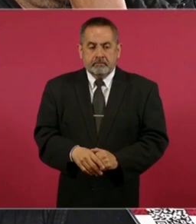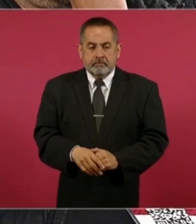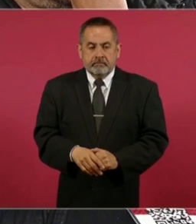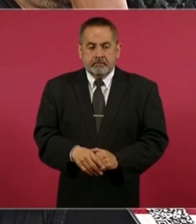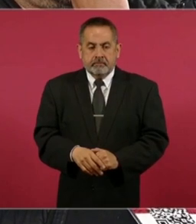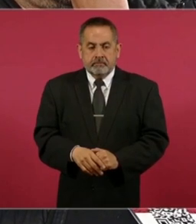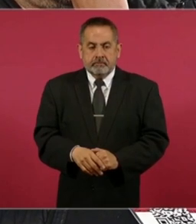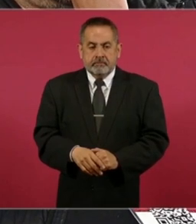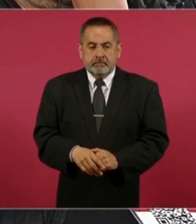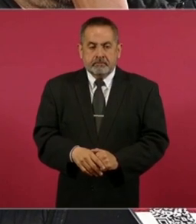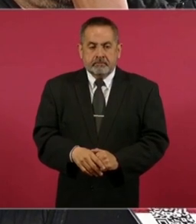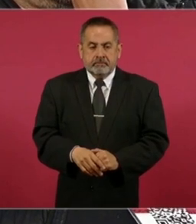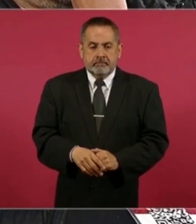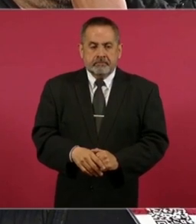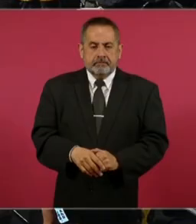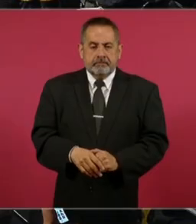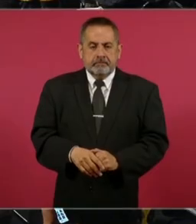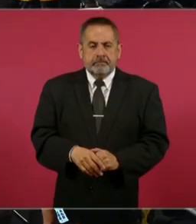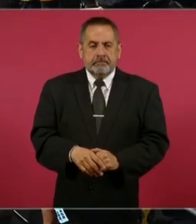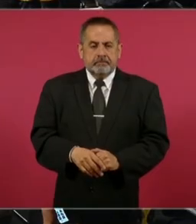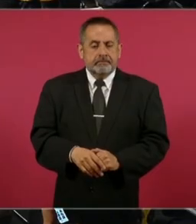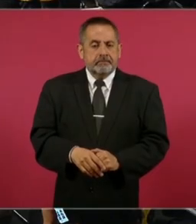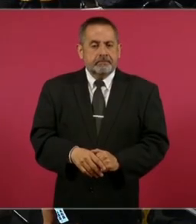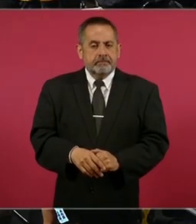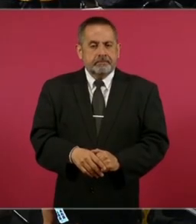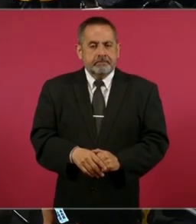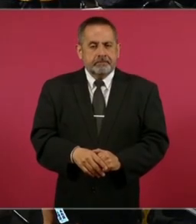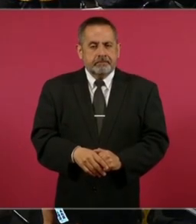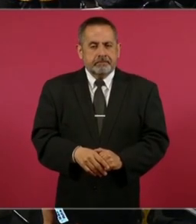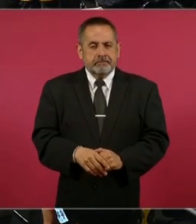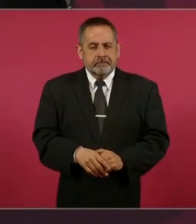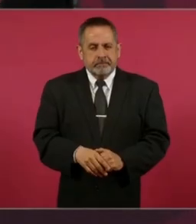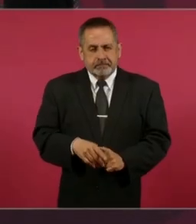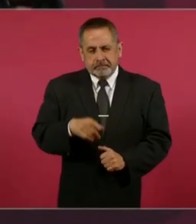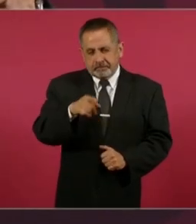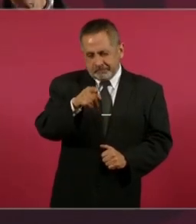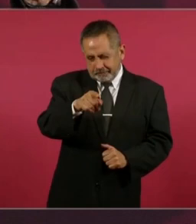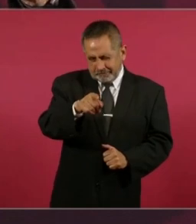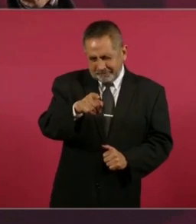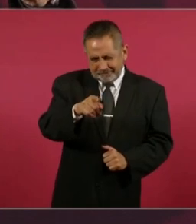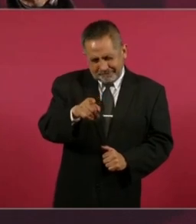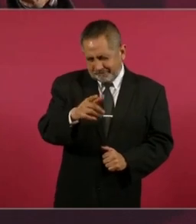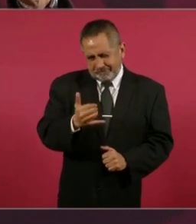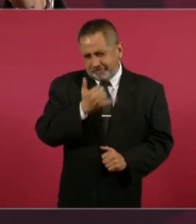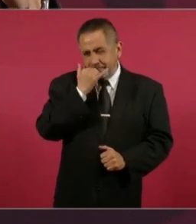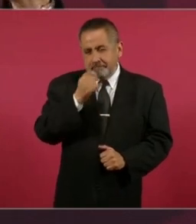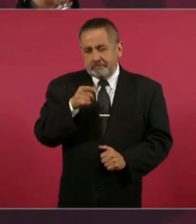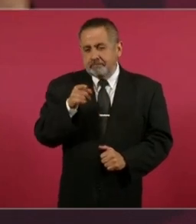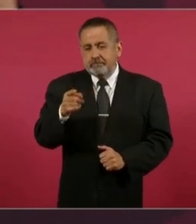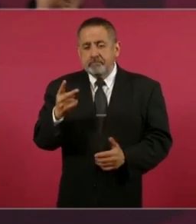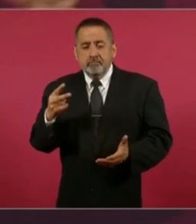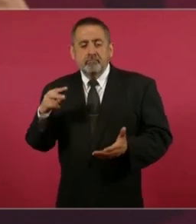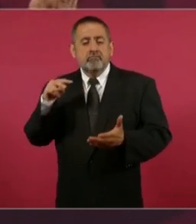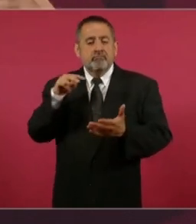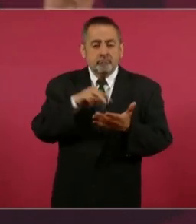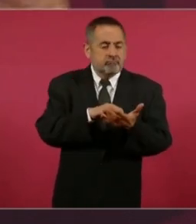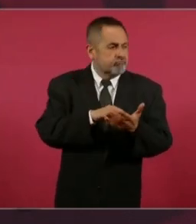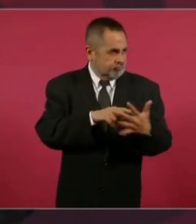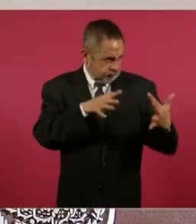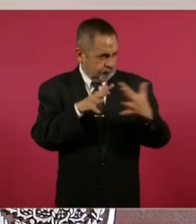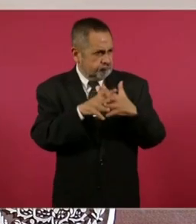crímenes No fue un error ir a declarar la guerra sin tener